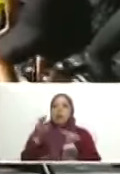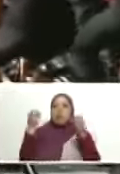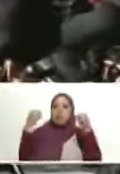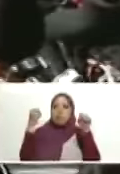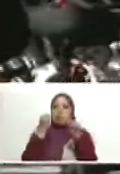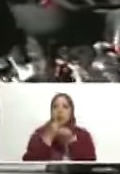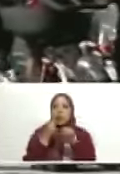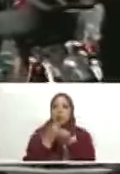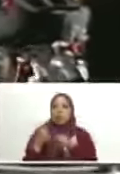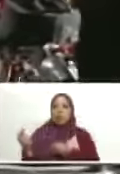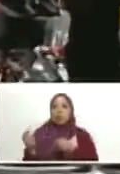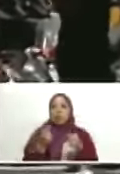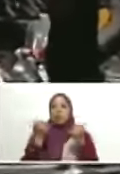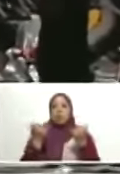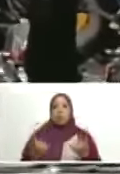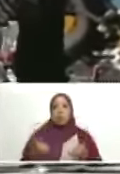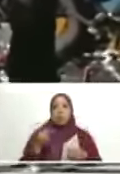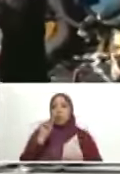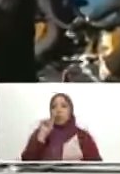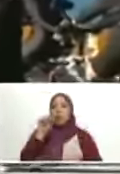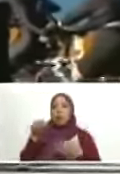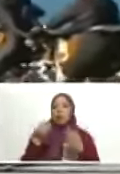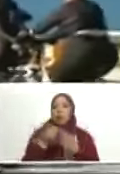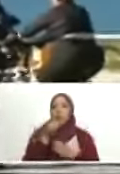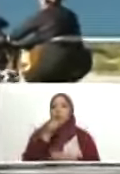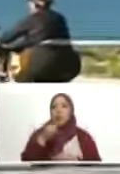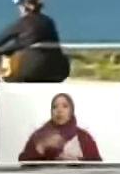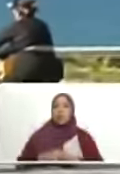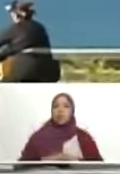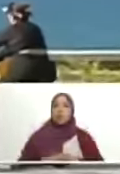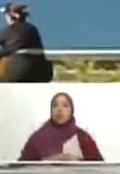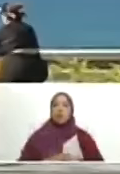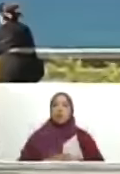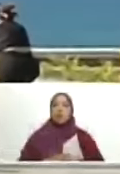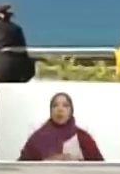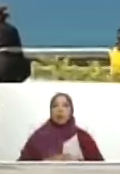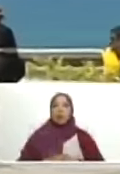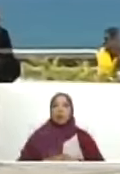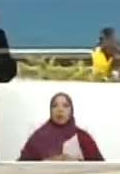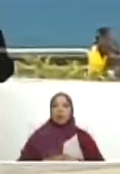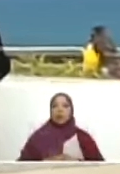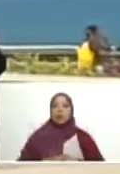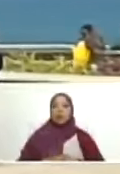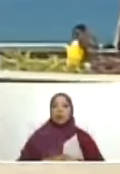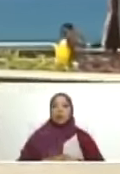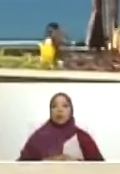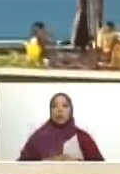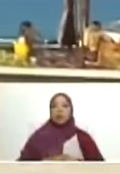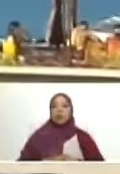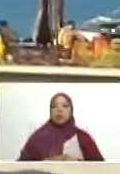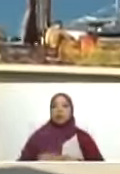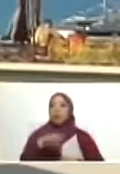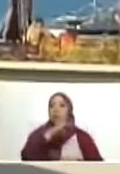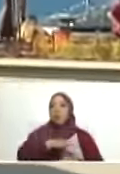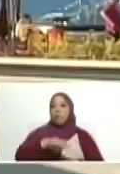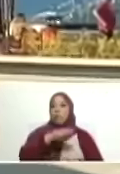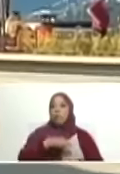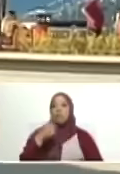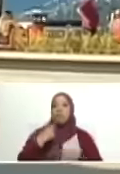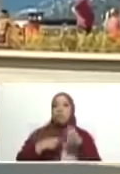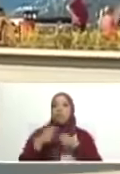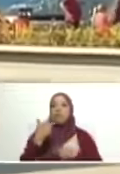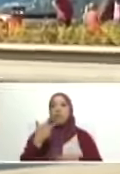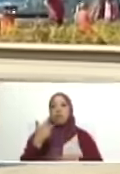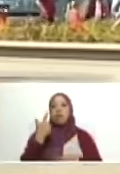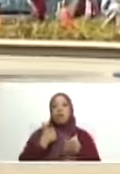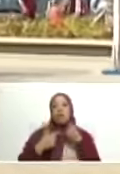el método del punto y círculo. Arreglaron todas estas casas bien bonitas con la gran misión Barrio Nuevo, Barrio Tricolor, ¿verdad,